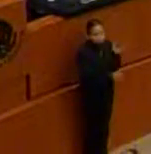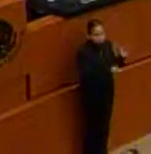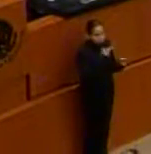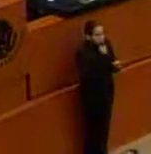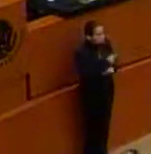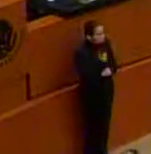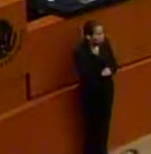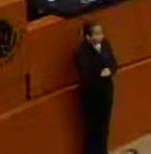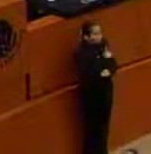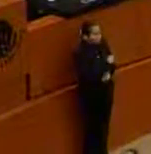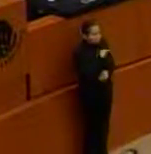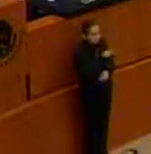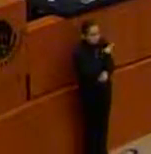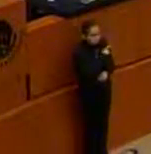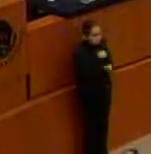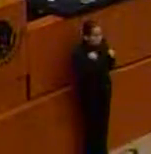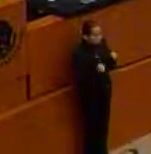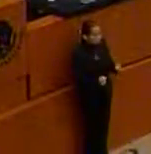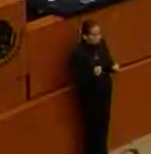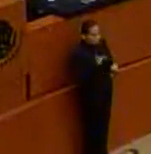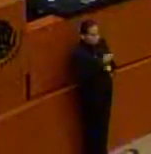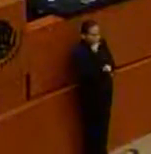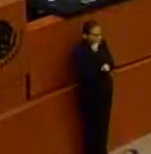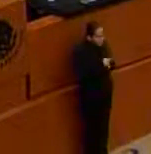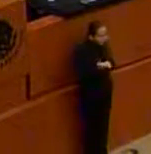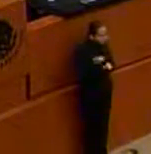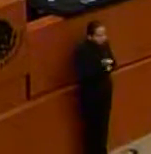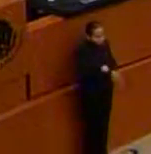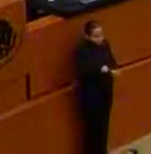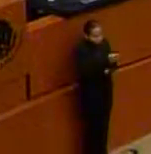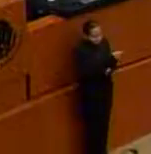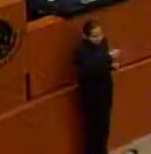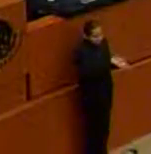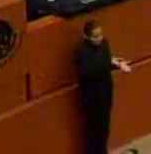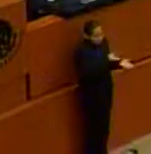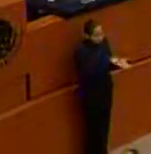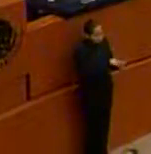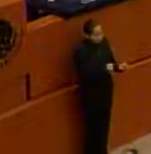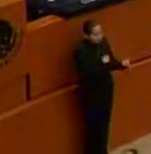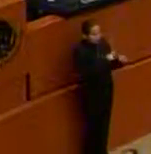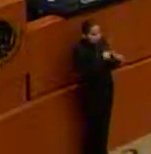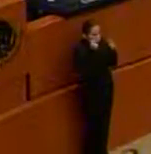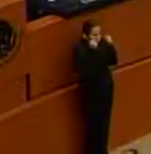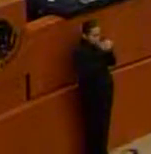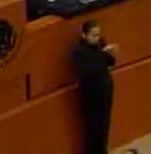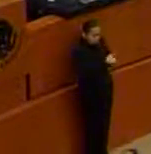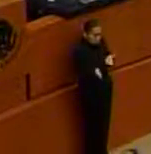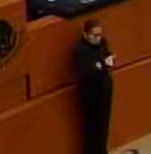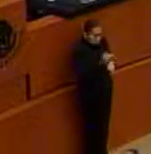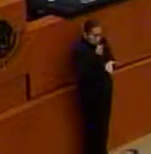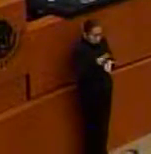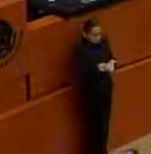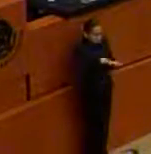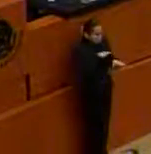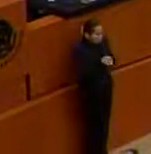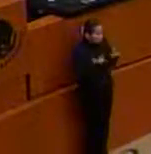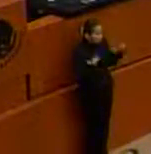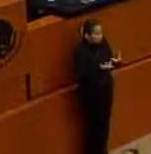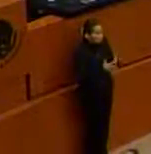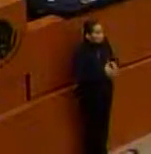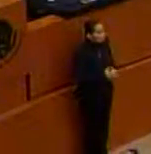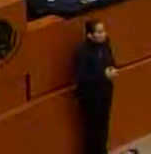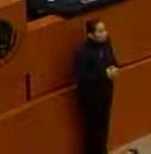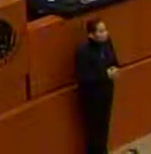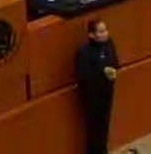que todas las personas deberían tener asegurado un mínimo de ingreso y bienestar económico y social, independientemente del trabajo que